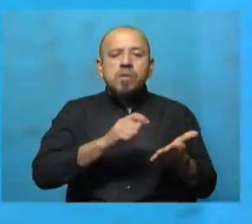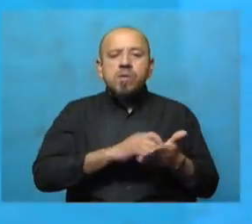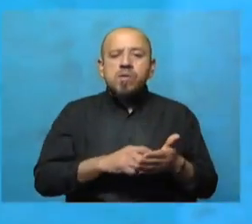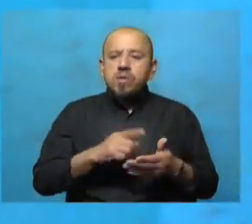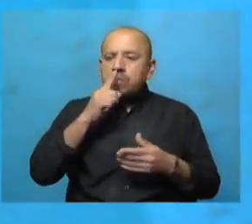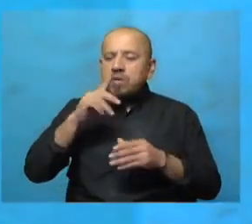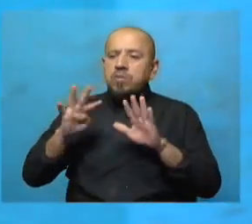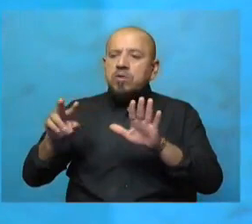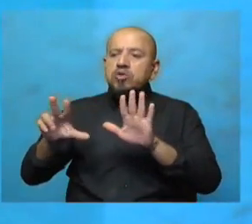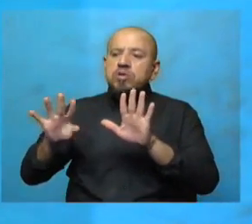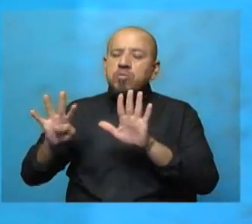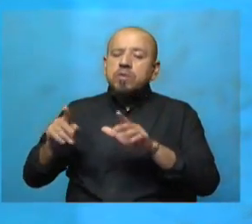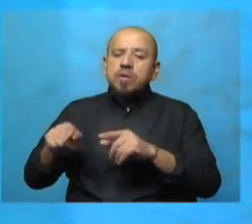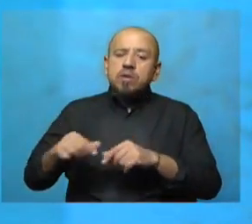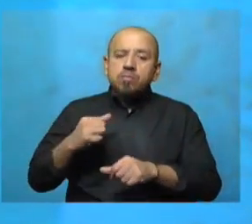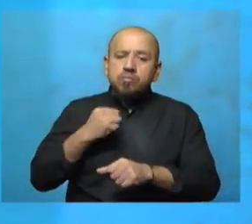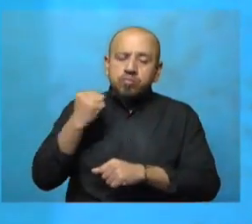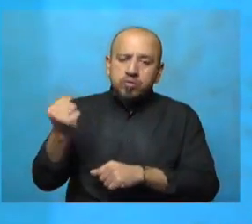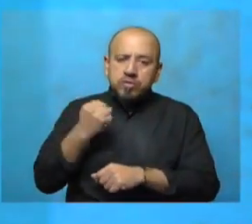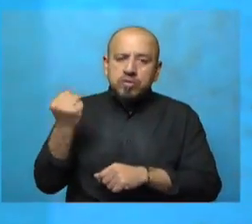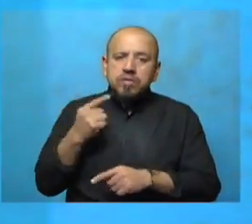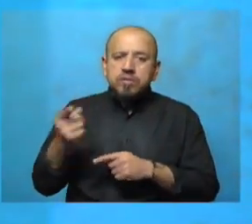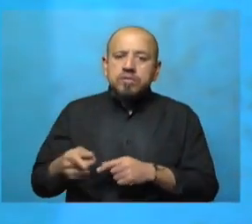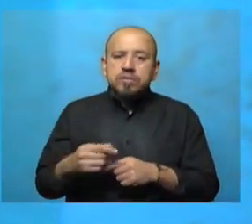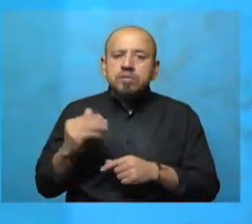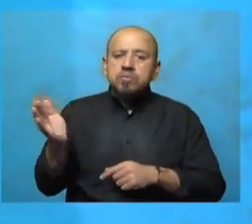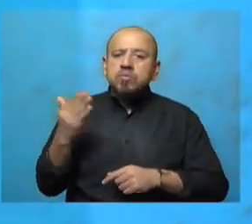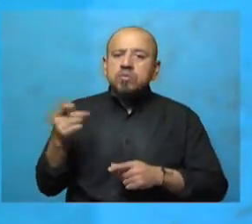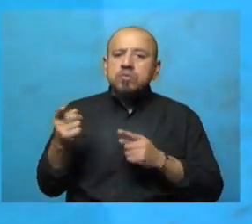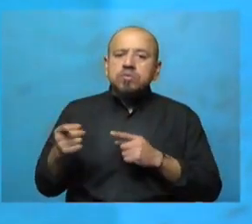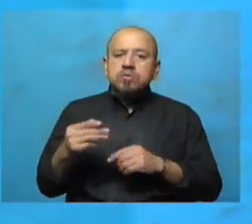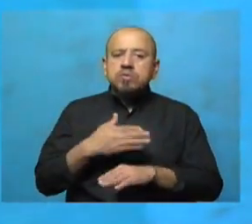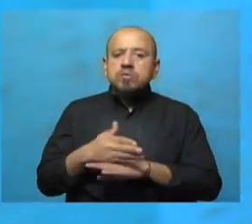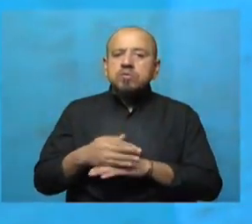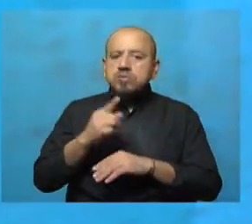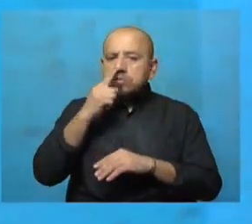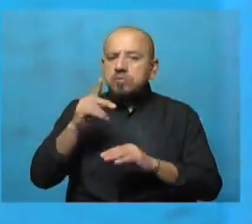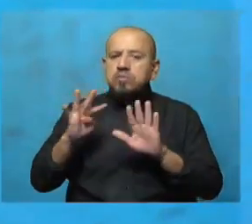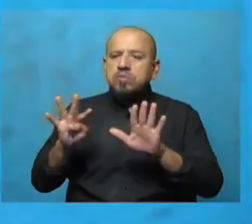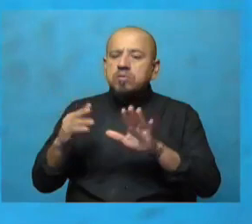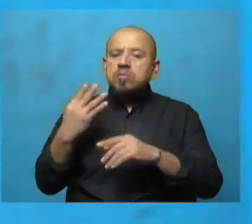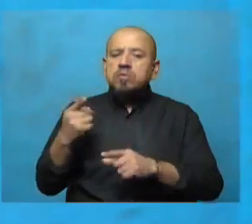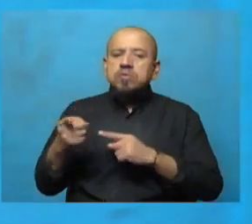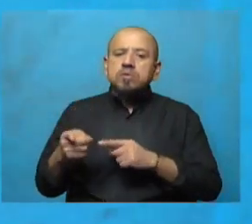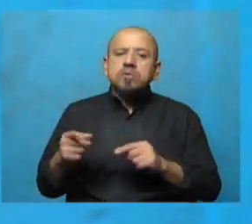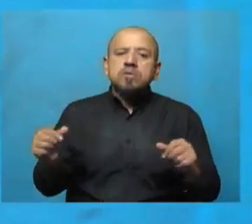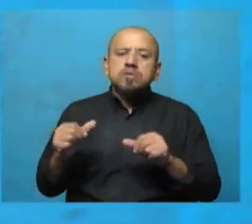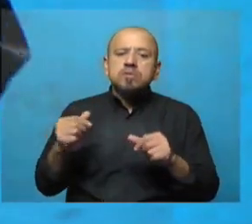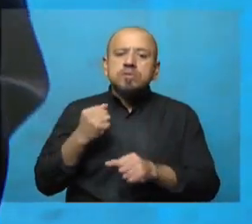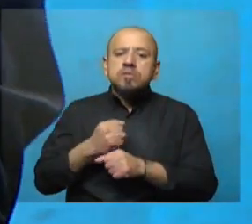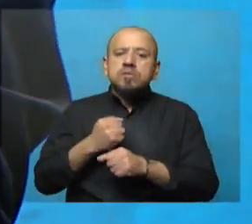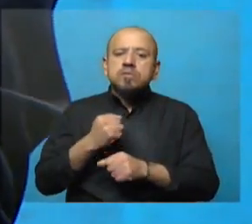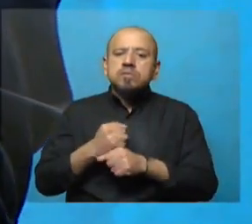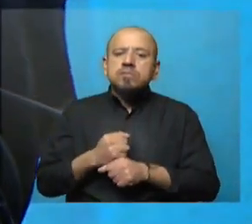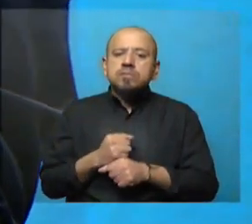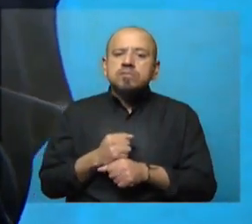89 un año importante Ahí se da la creación de la productora la mayor después del 94 Vos como que te pones de lleno ahí te dedicado de lleno a trabajar